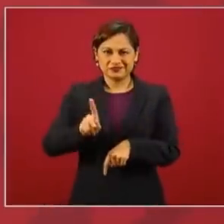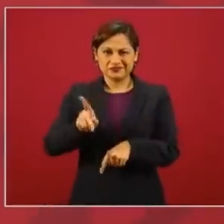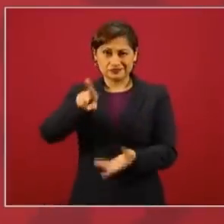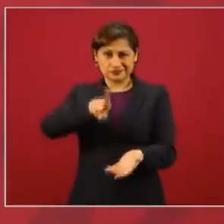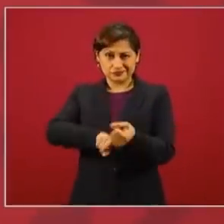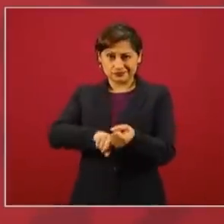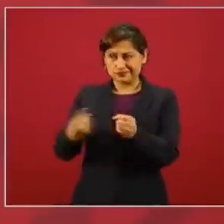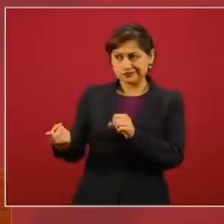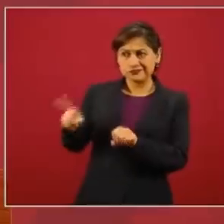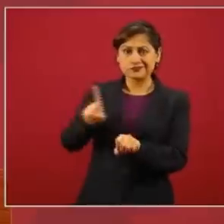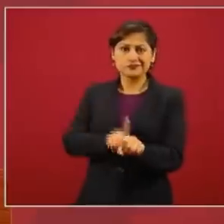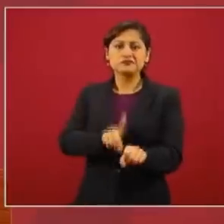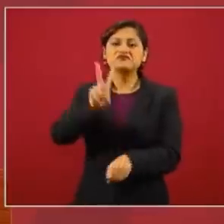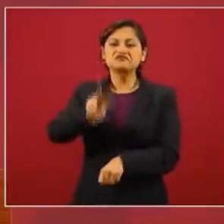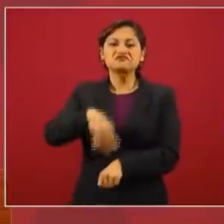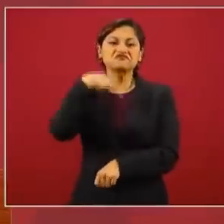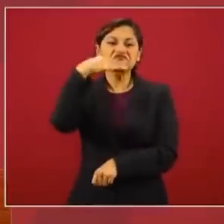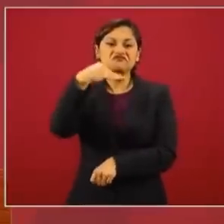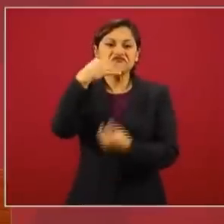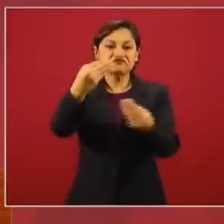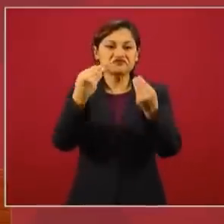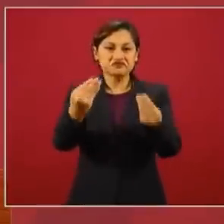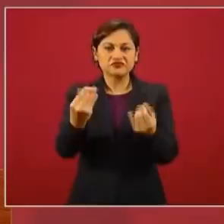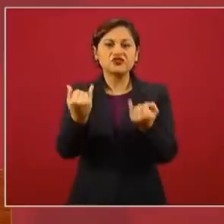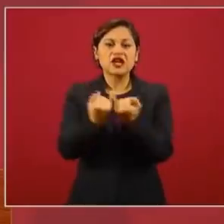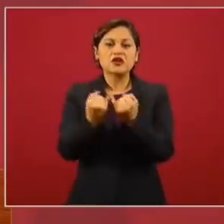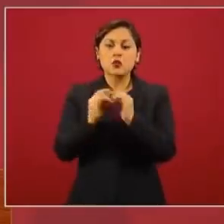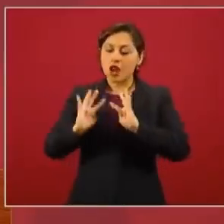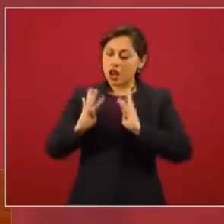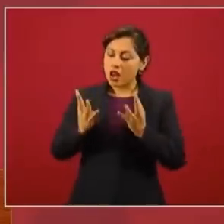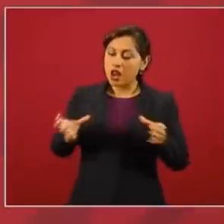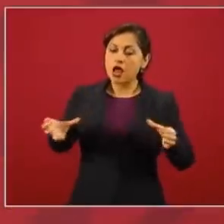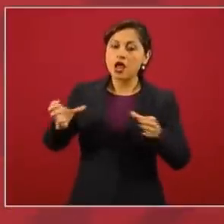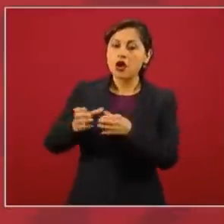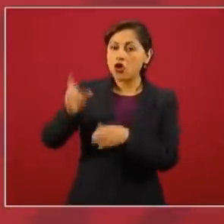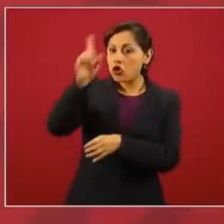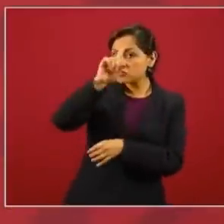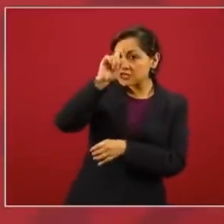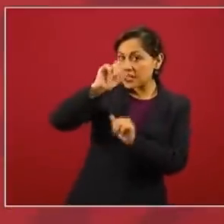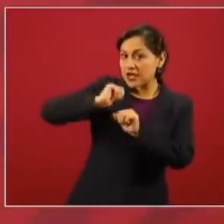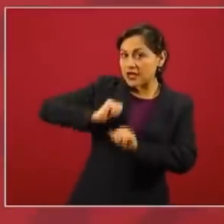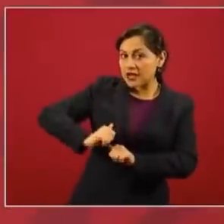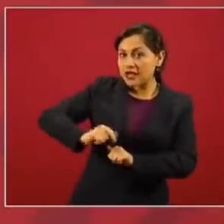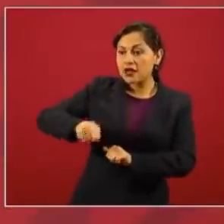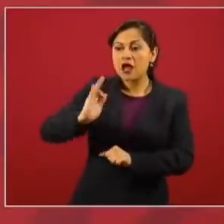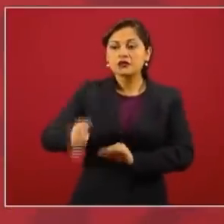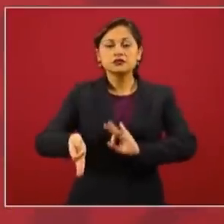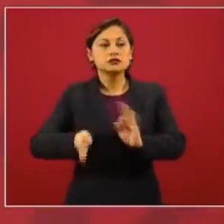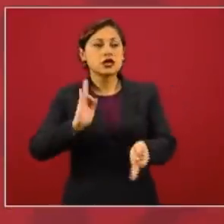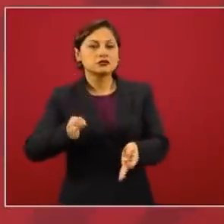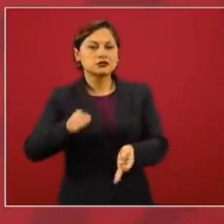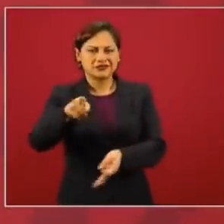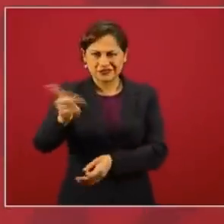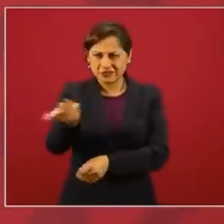Es como lo de los consejeros que aprobaban todo. O sea, ¿ustedes creen que en la compra de